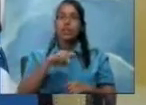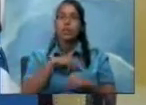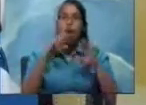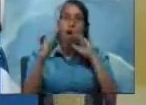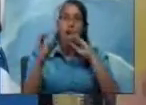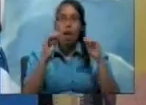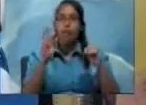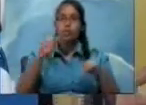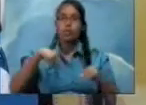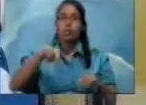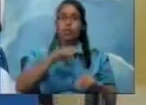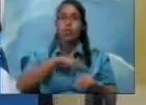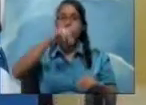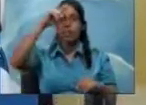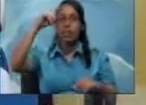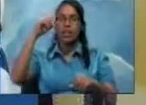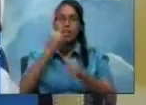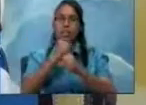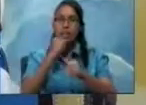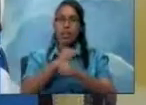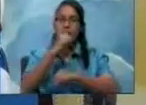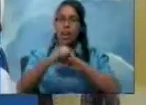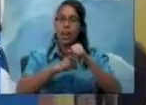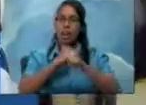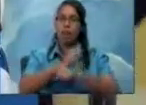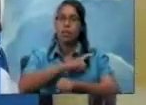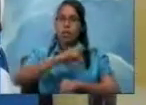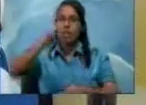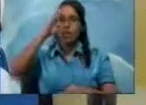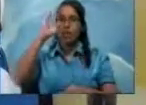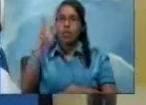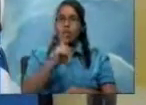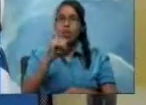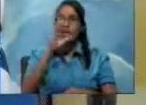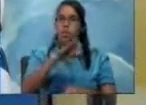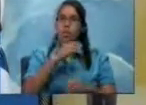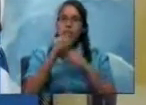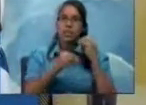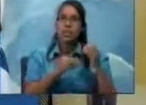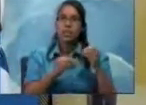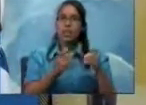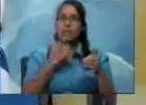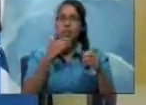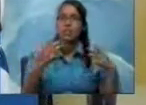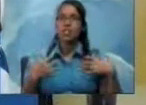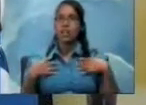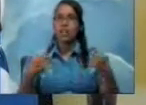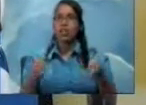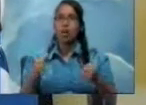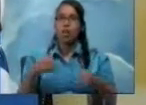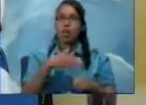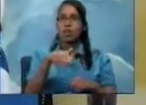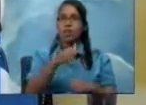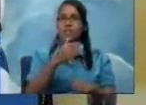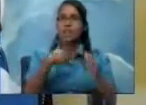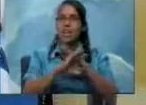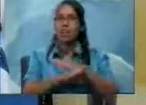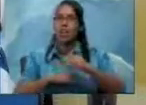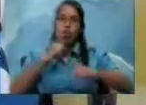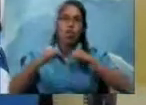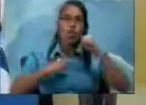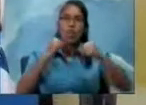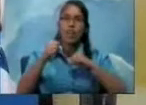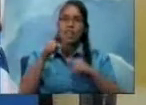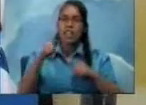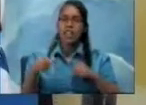nosotros del trabajo de la obra del Señor no es que usted va a hacer una campaña y sacó los y salió corriendo a